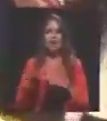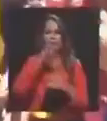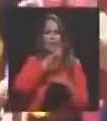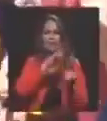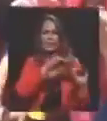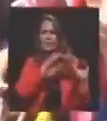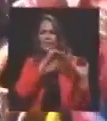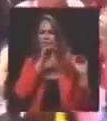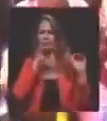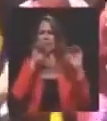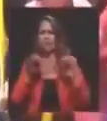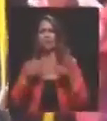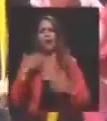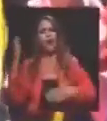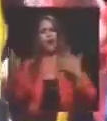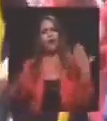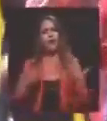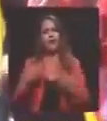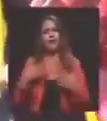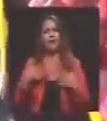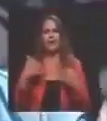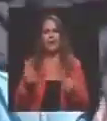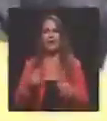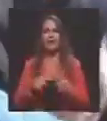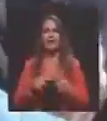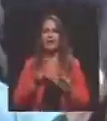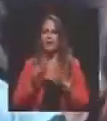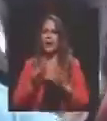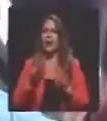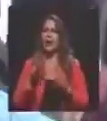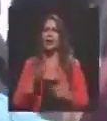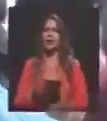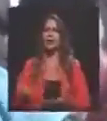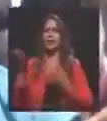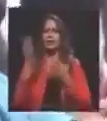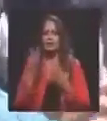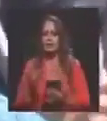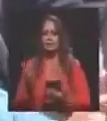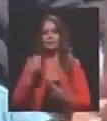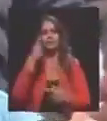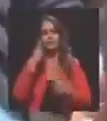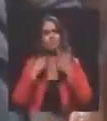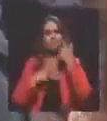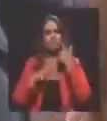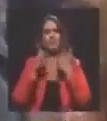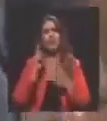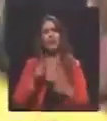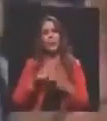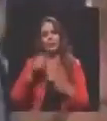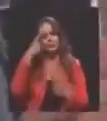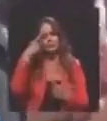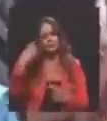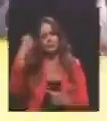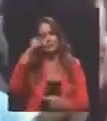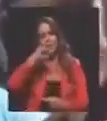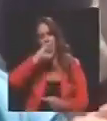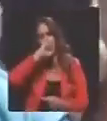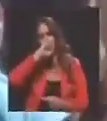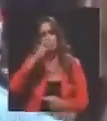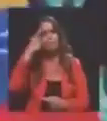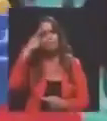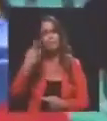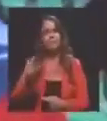Nicolás Maduro se mostraban alegres, con algo de esperanza, pero también se vieron algunas lágrimas porque sin duda extrañan su patria. Y es